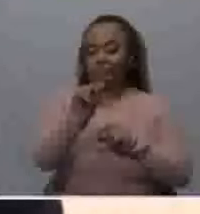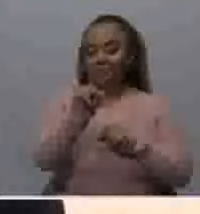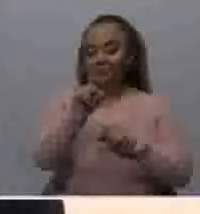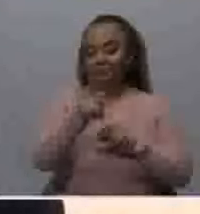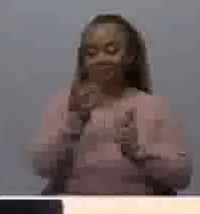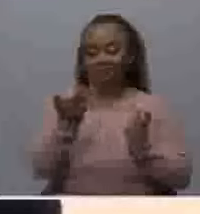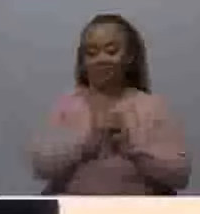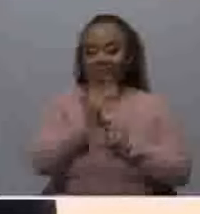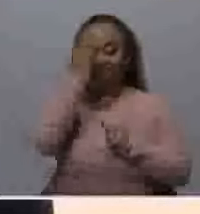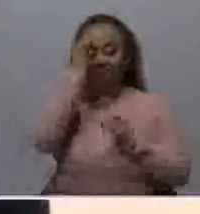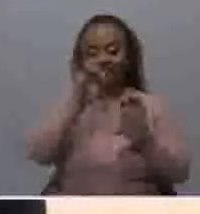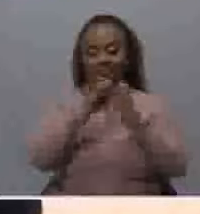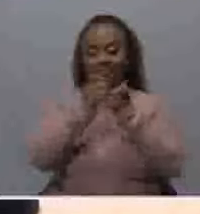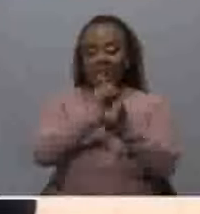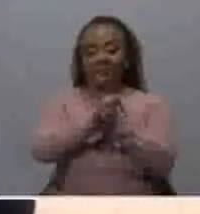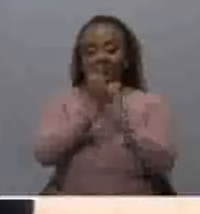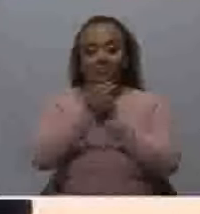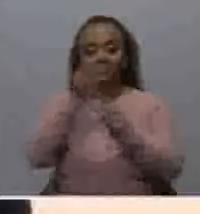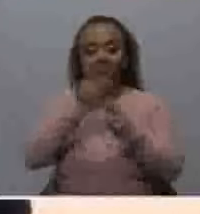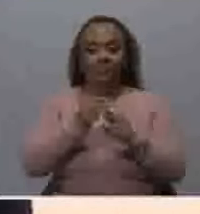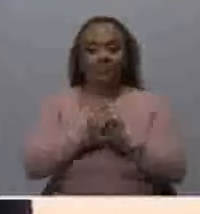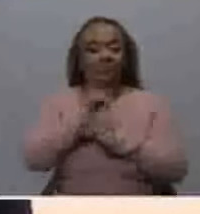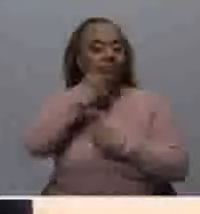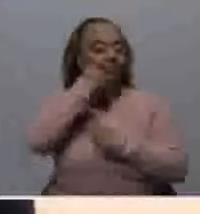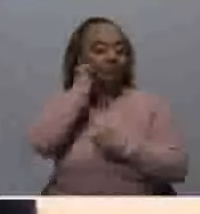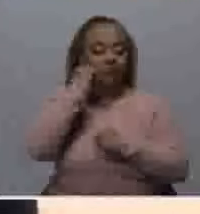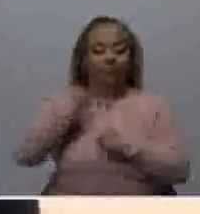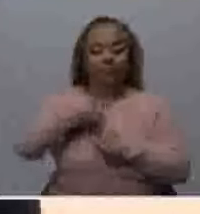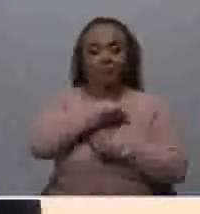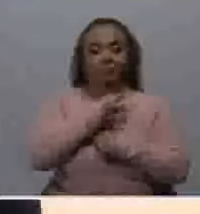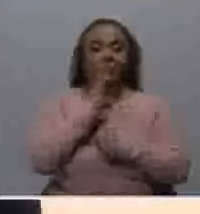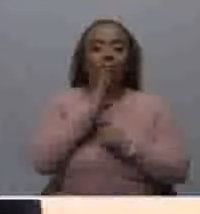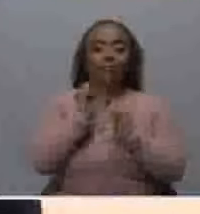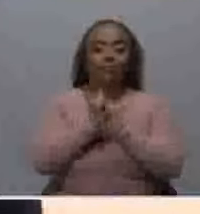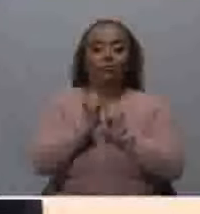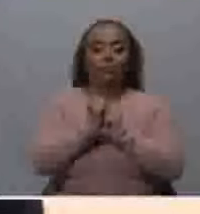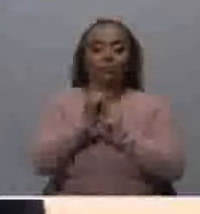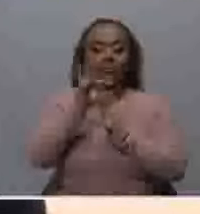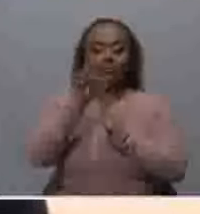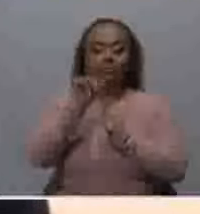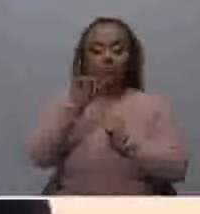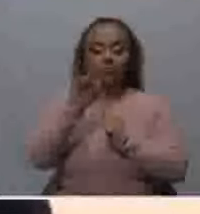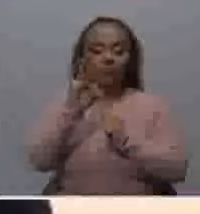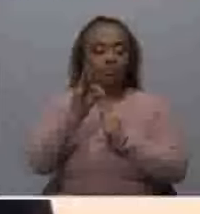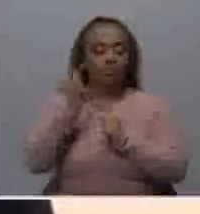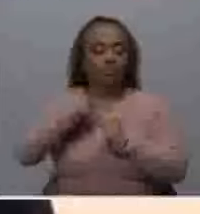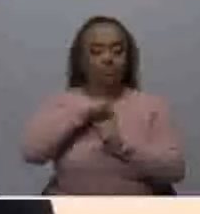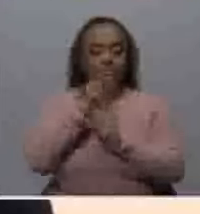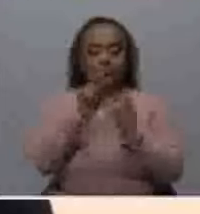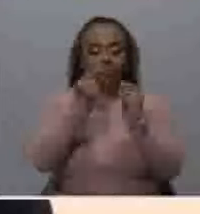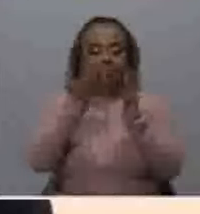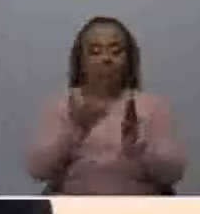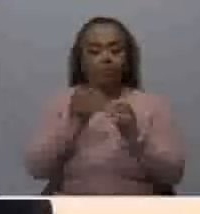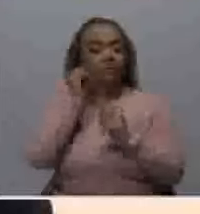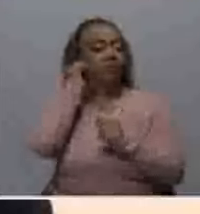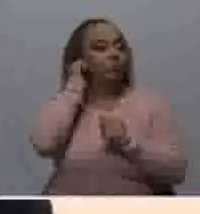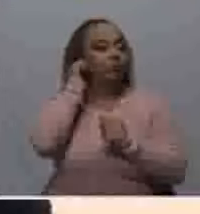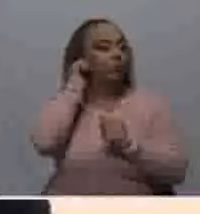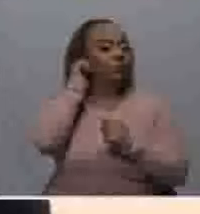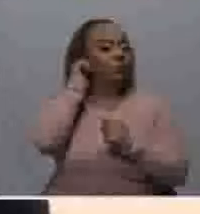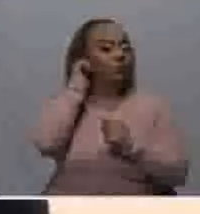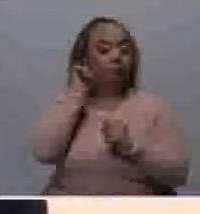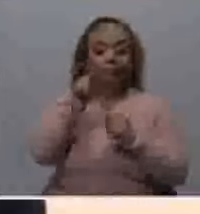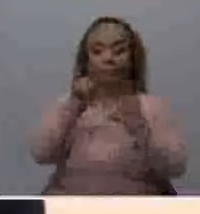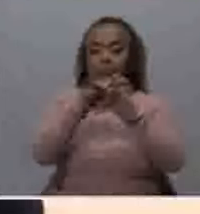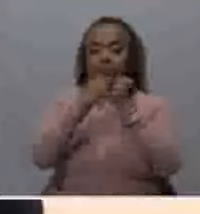¿verdad? ¿Por qué los estadios cambian de nombre? Ayer estábamos hablando con nuestro querido Fight, nuestro productor del Staples Center, aquí de del